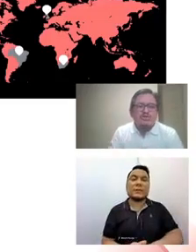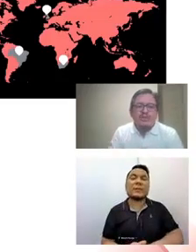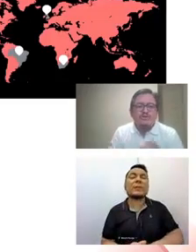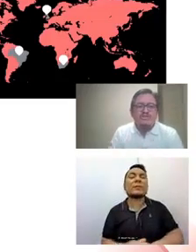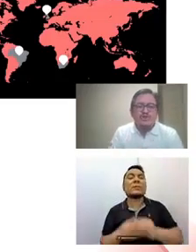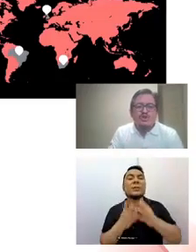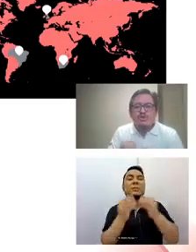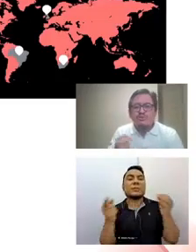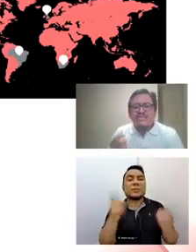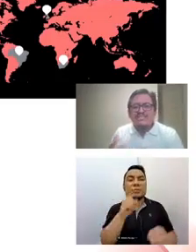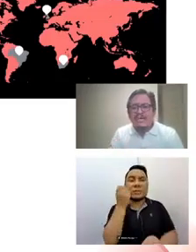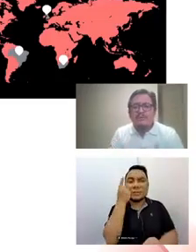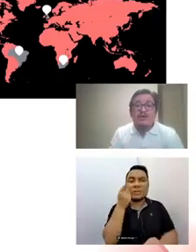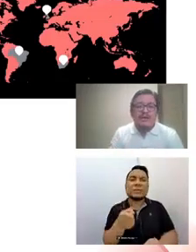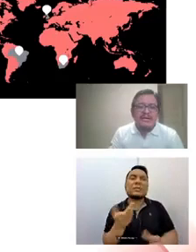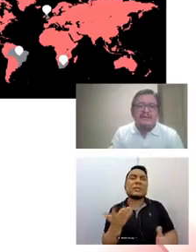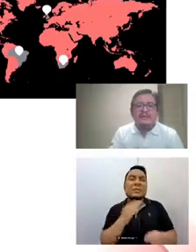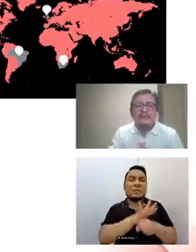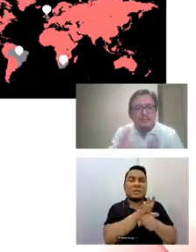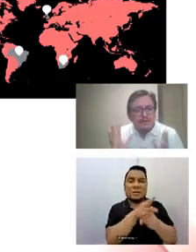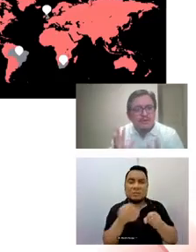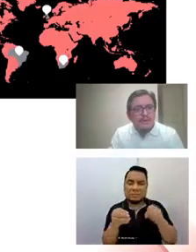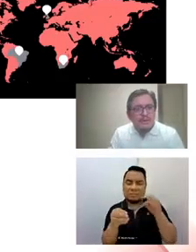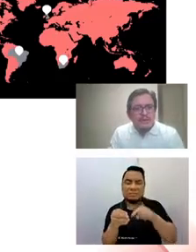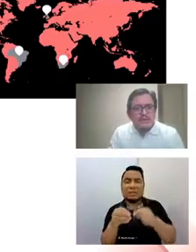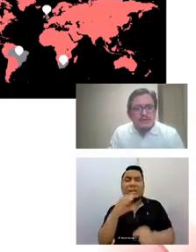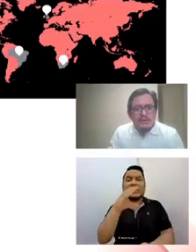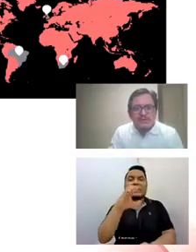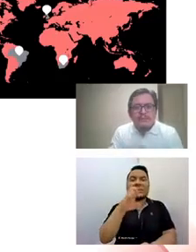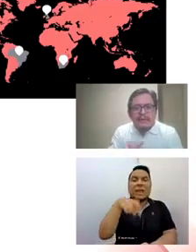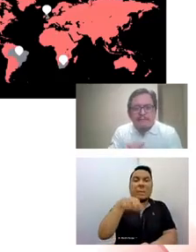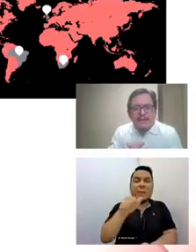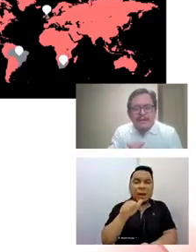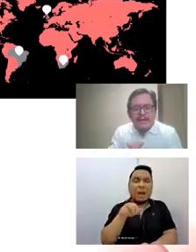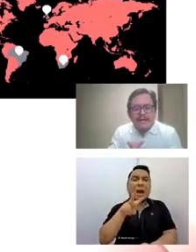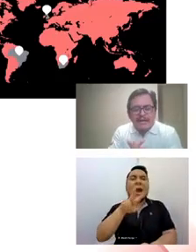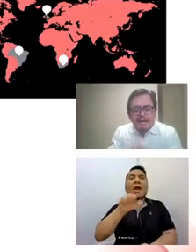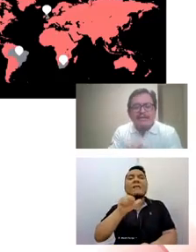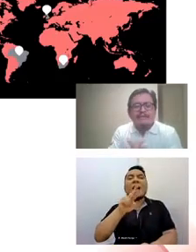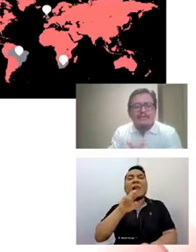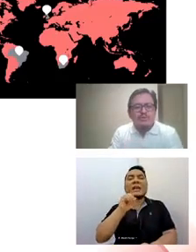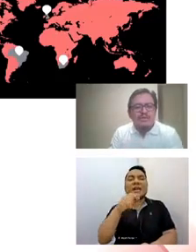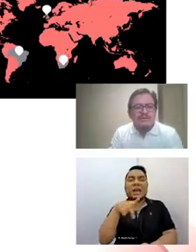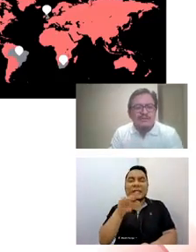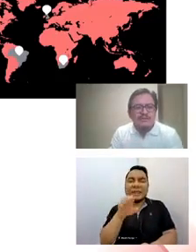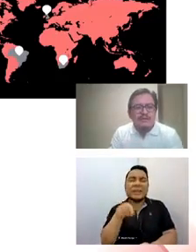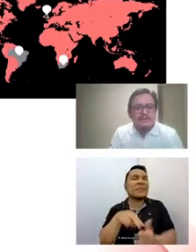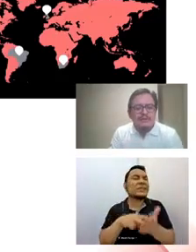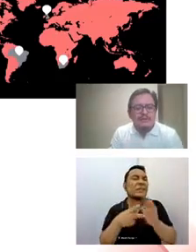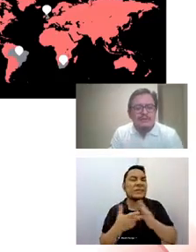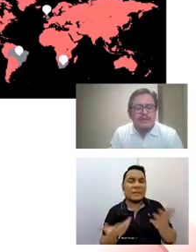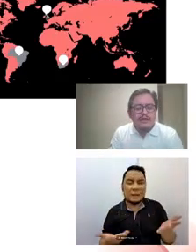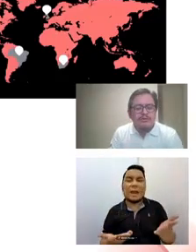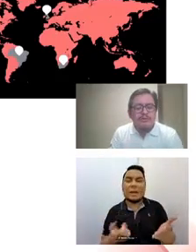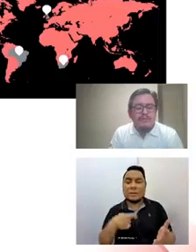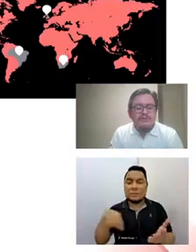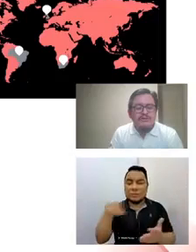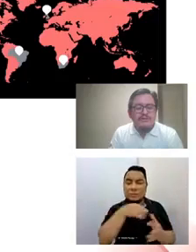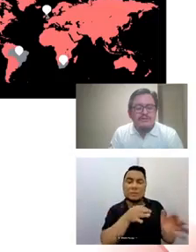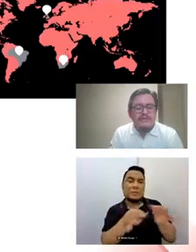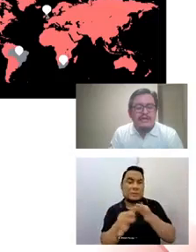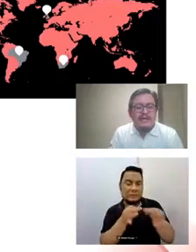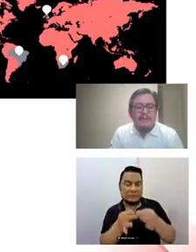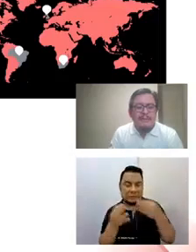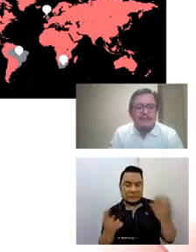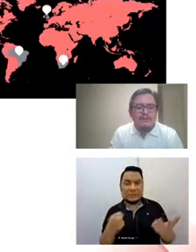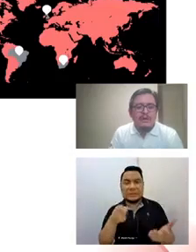general. Muchos todavía no entienden qué cosa es una mutación, una cepa, una variante. Bueno, solamente para aclarar estas dudas y algunos